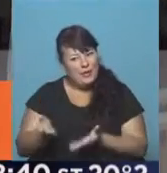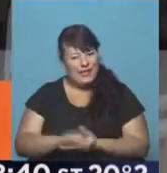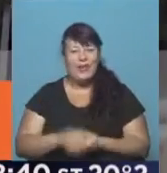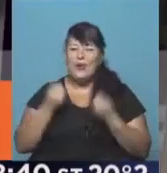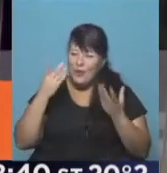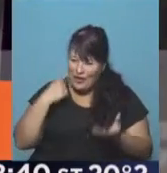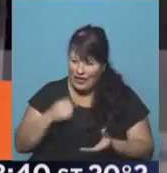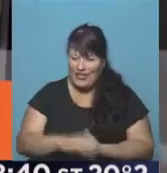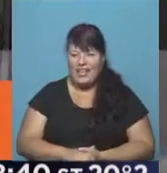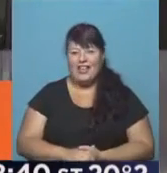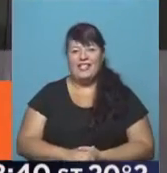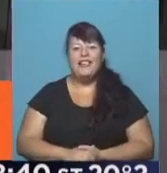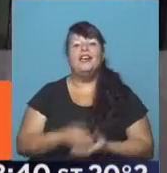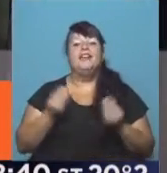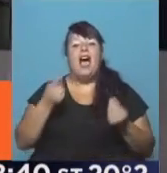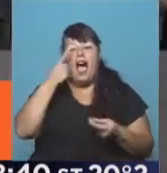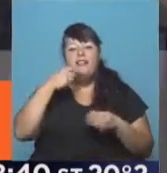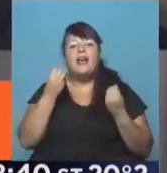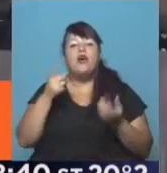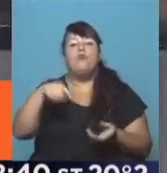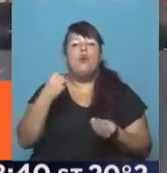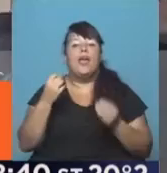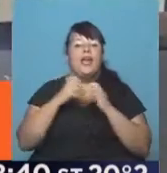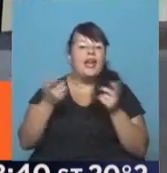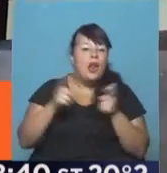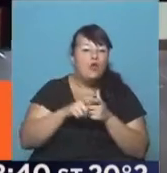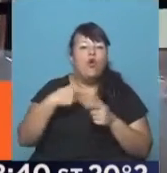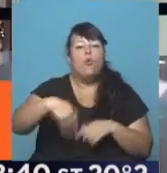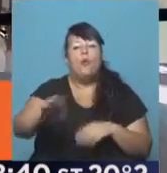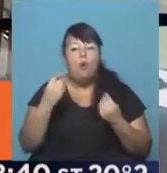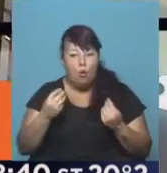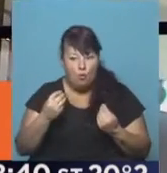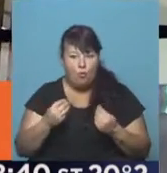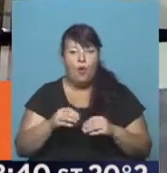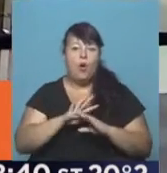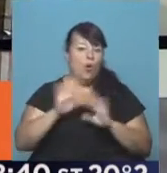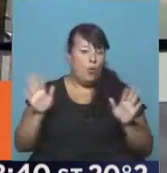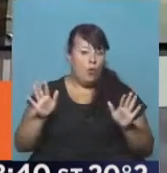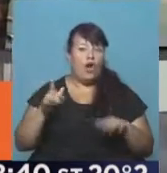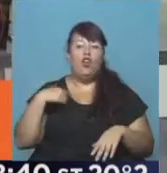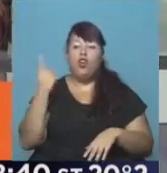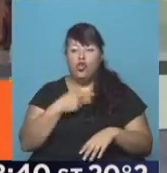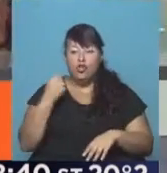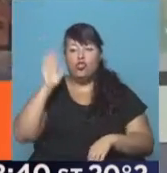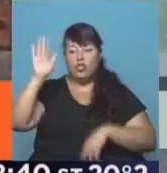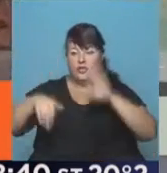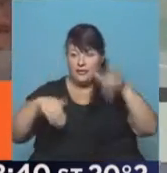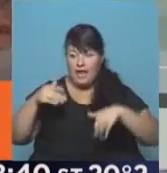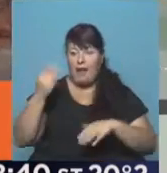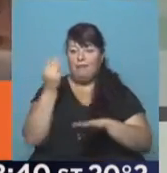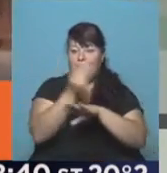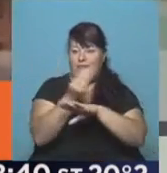bueno es bueno que haya resultados han surgido de allí y medidas a tomar bueno básicamente lo que hicimos fue reunir a los